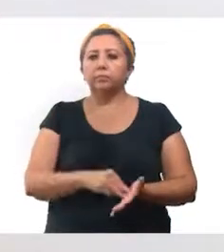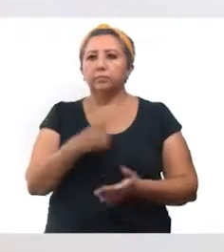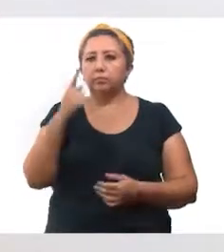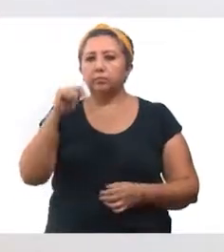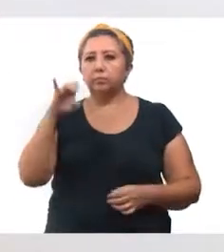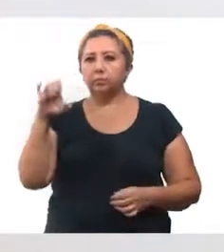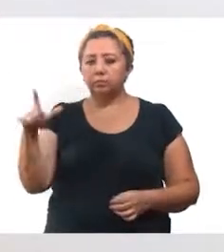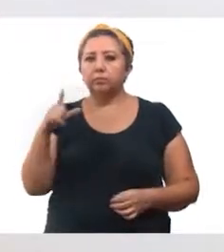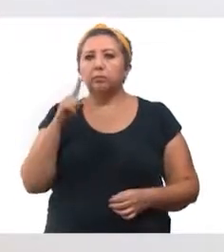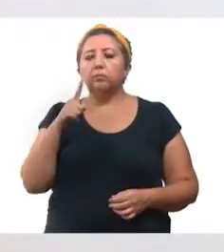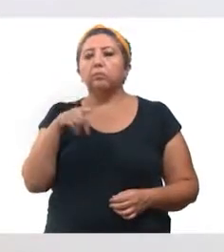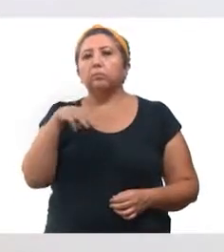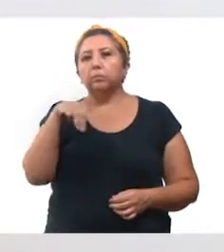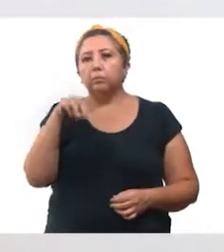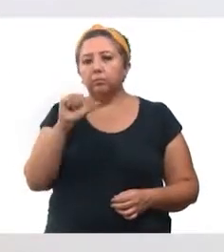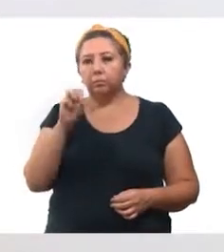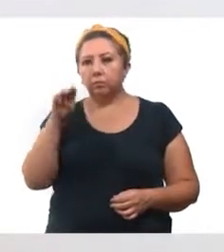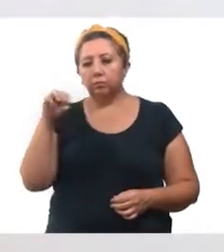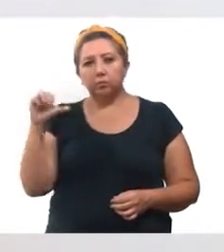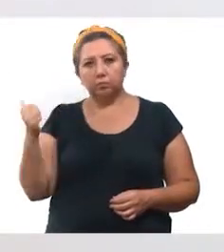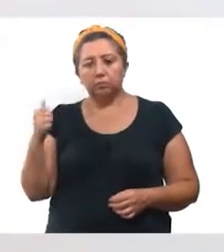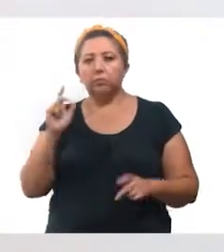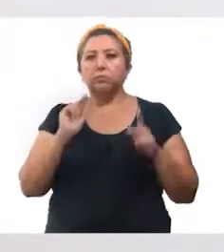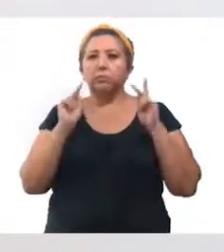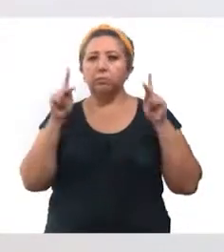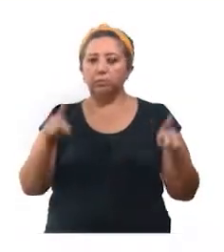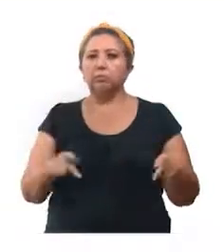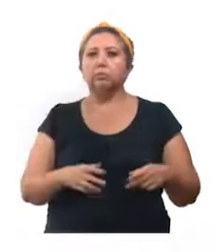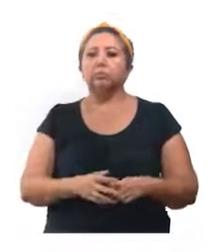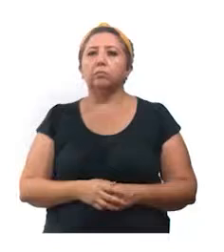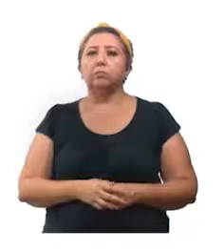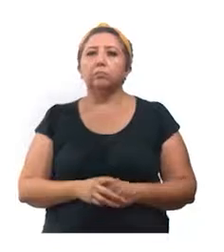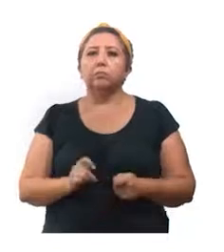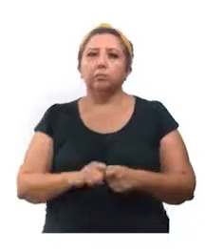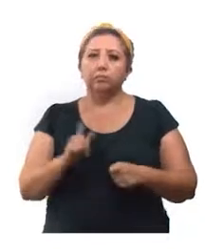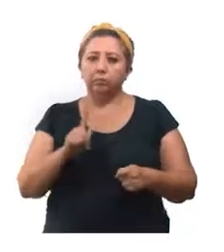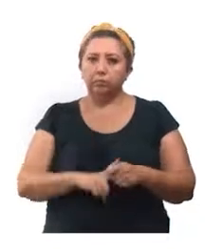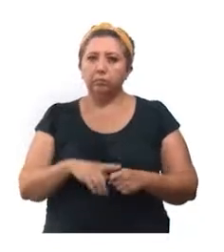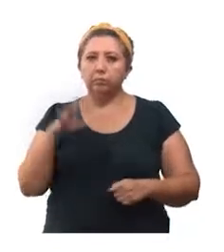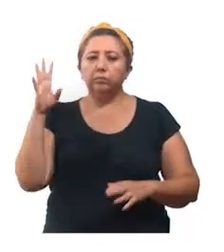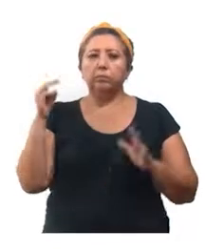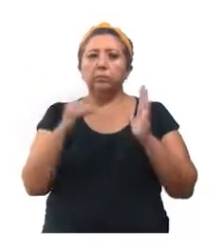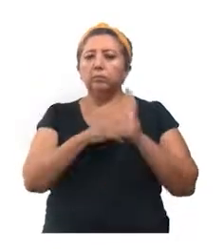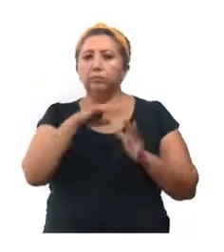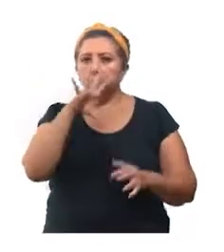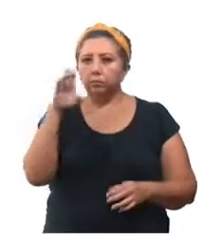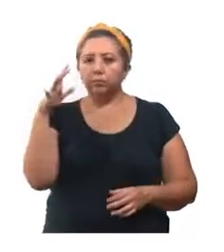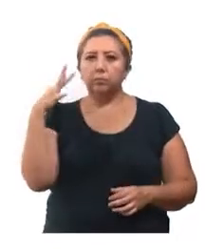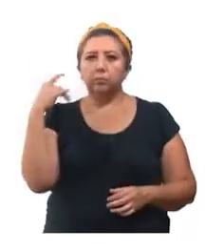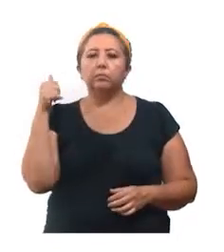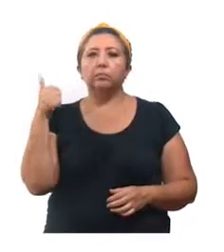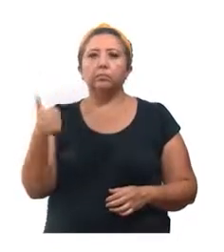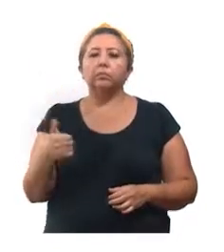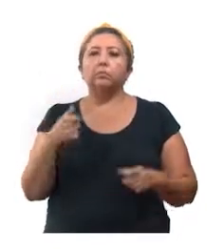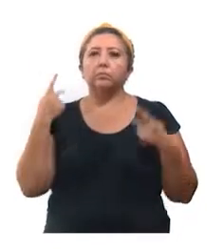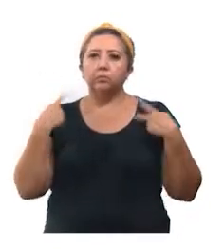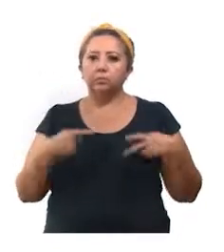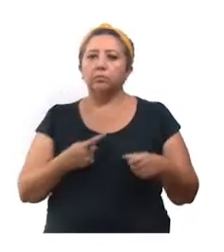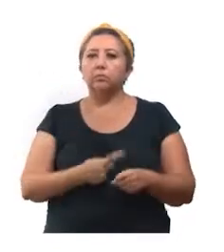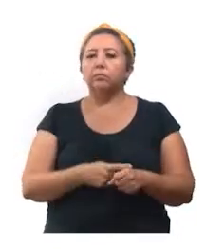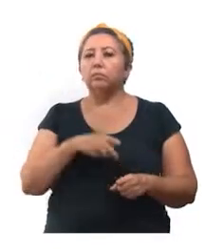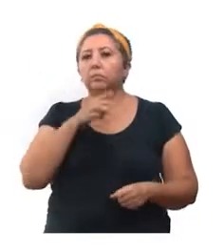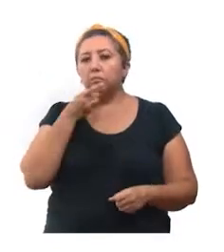en Ticul, 1 en Mama, 1 en Joctún y 1 en Progreso. En total, son 4.556 las